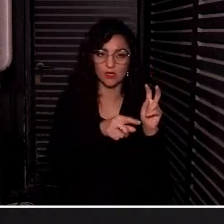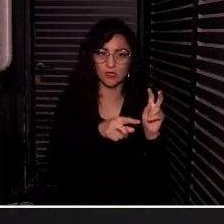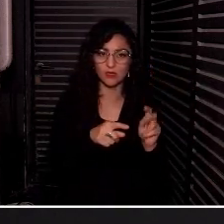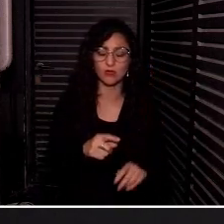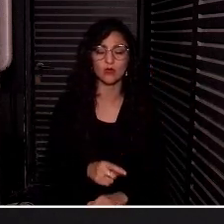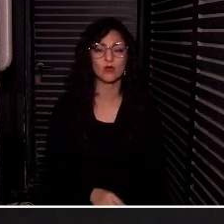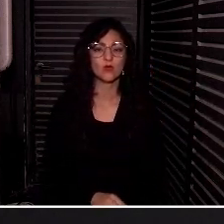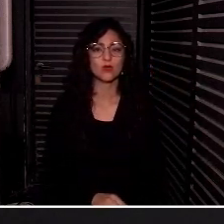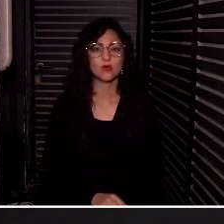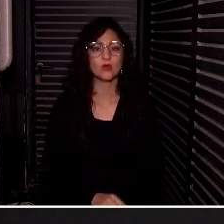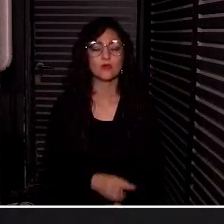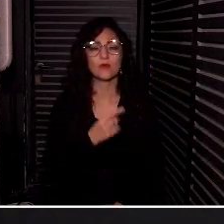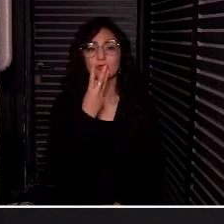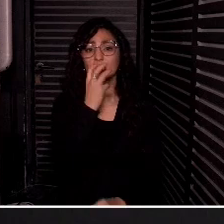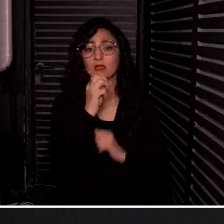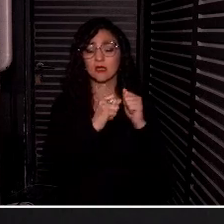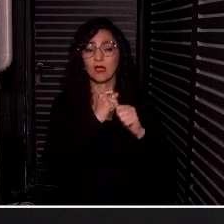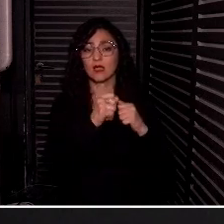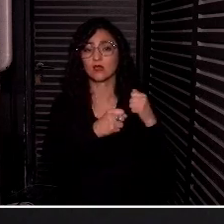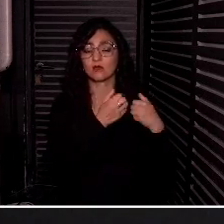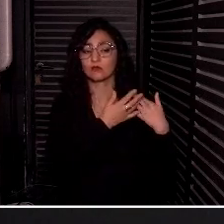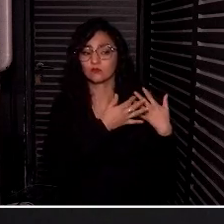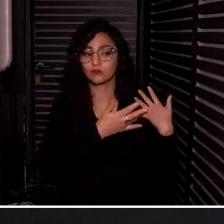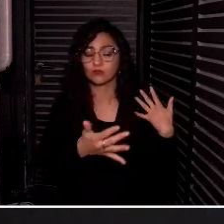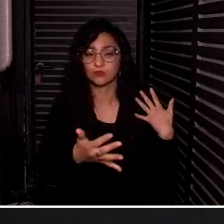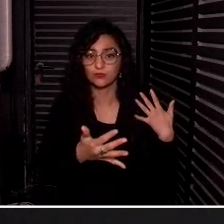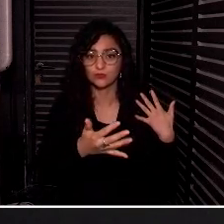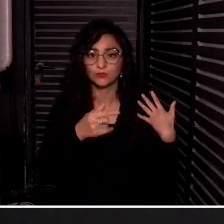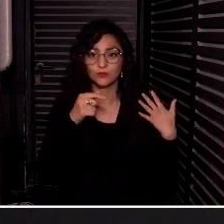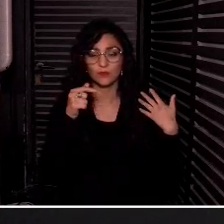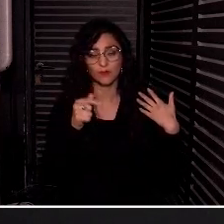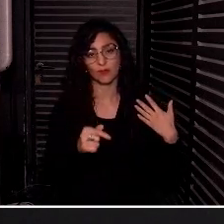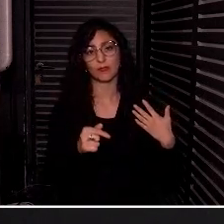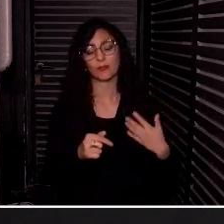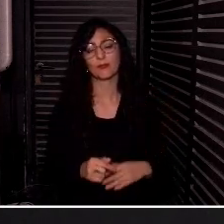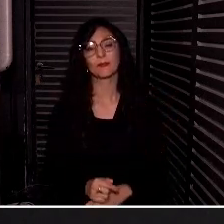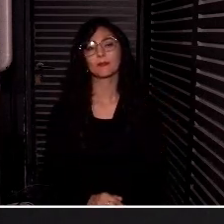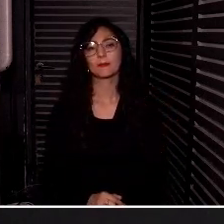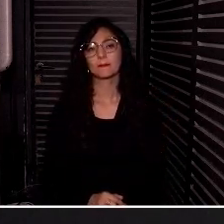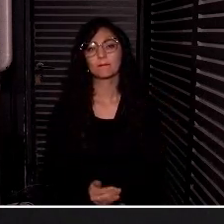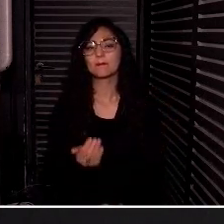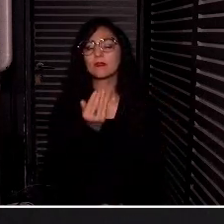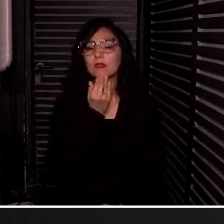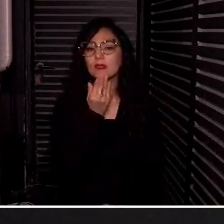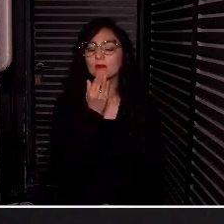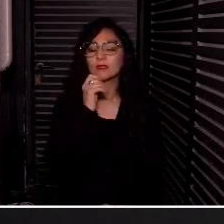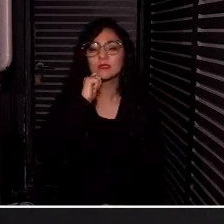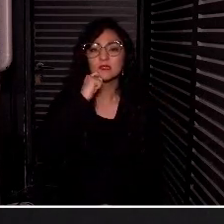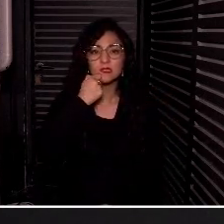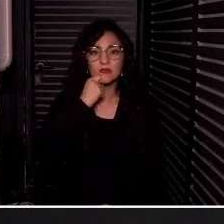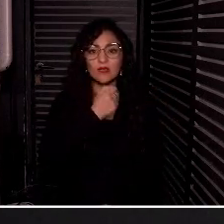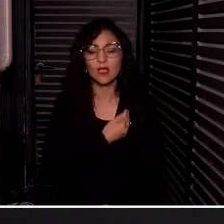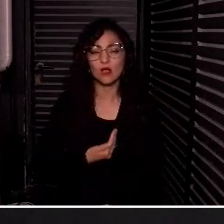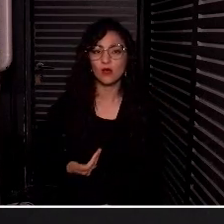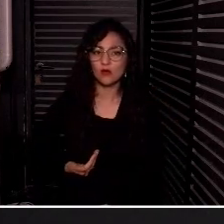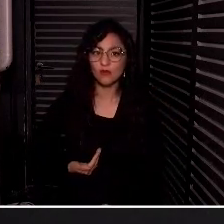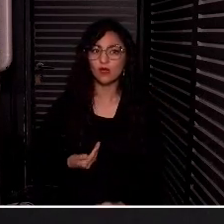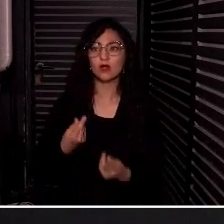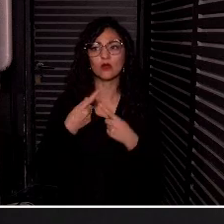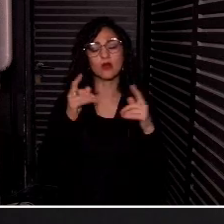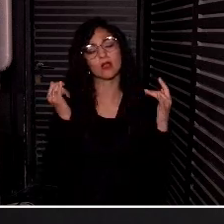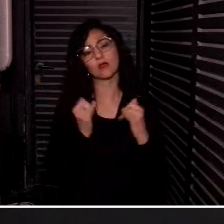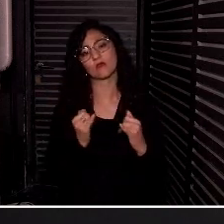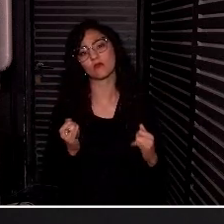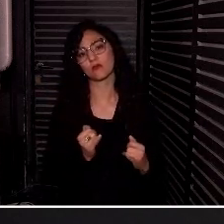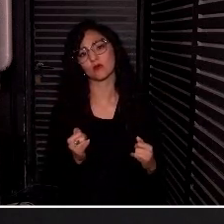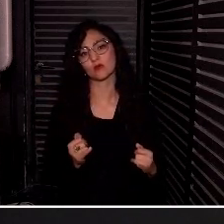los últimos 30 años después de de la ley del 92 también tiene que ver con que el gobierno corporativo y la forma en